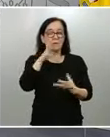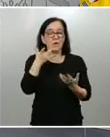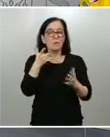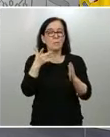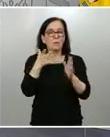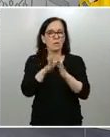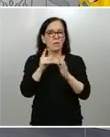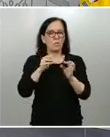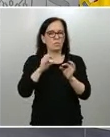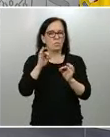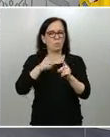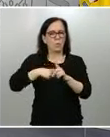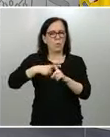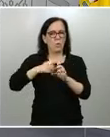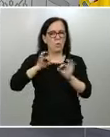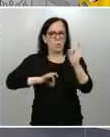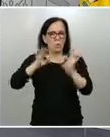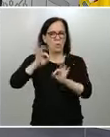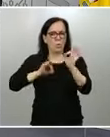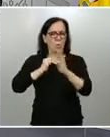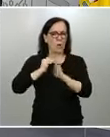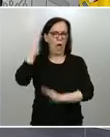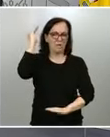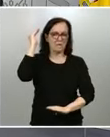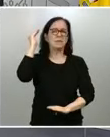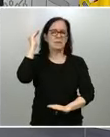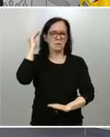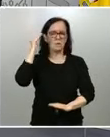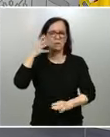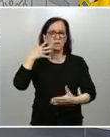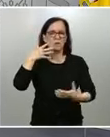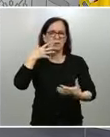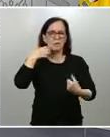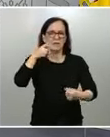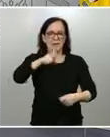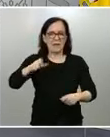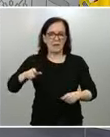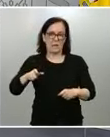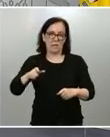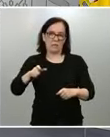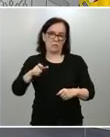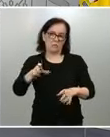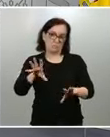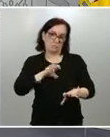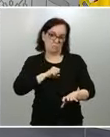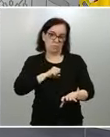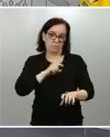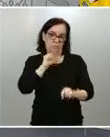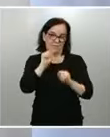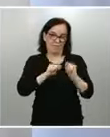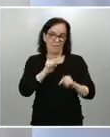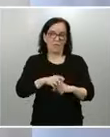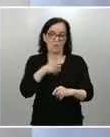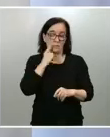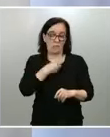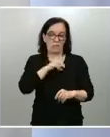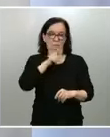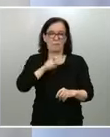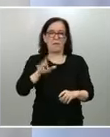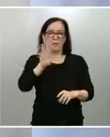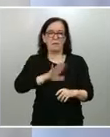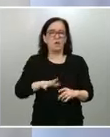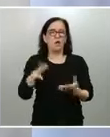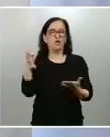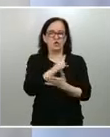altísima de extraordinarios positivos en españa muchas gracias a todos los países tienen